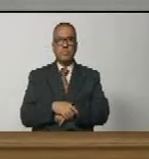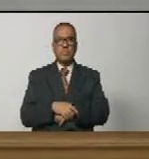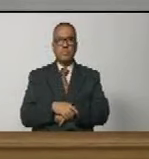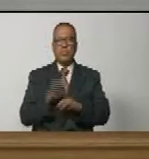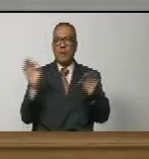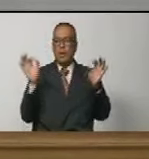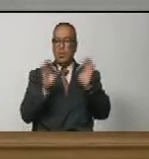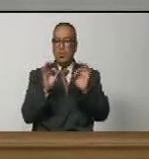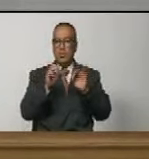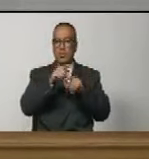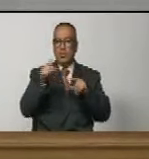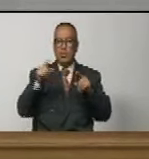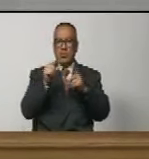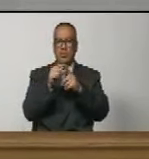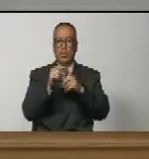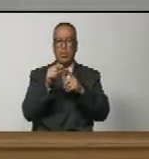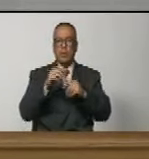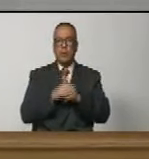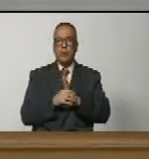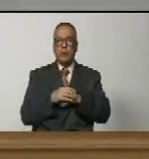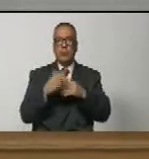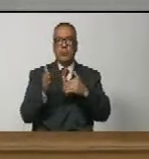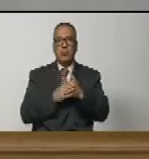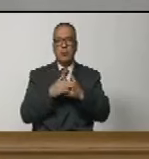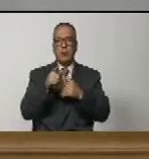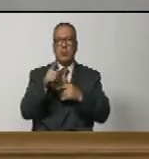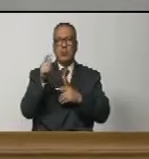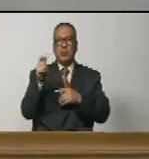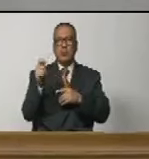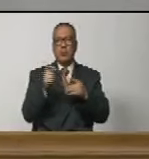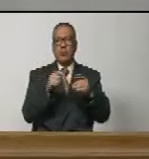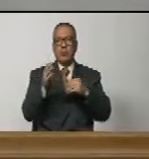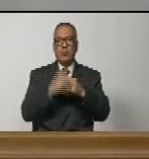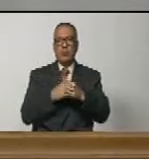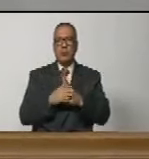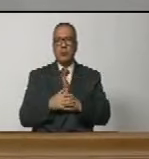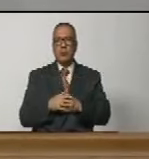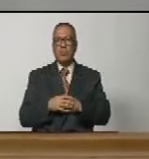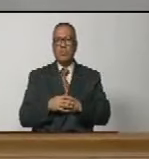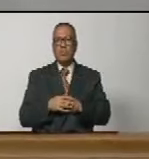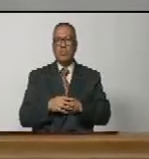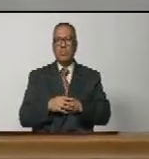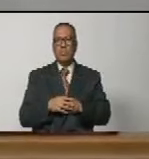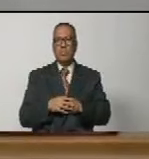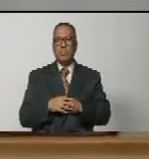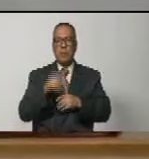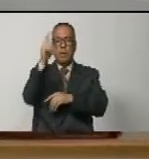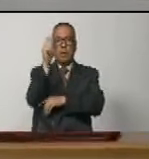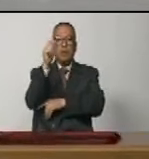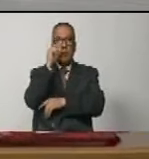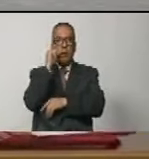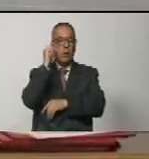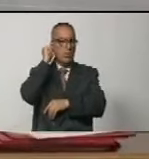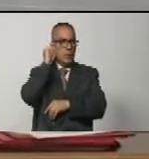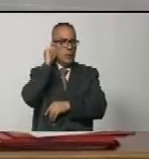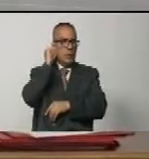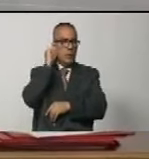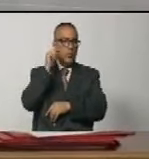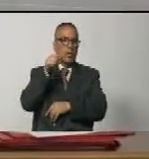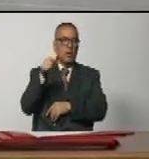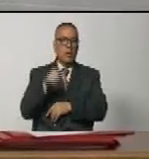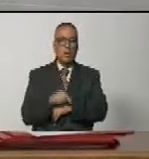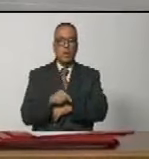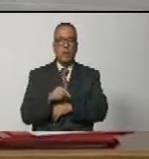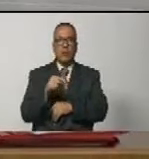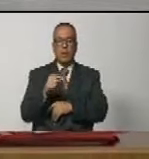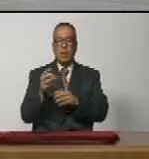Nadie más con derecho de palabra. Se va a cerrar el debate. Se cierra. Las honorables diputadas y los honorables diputados